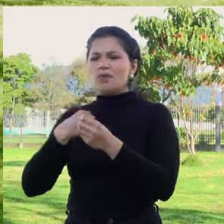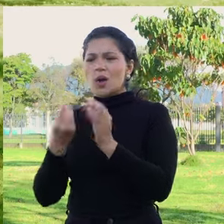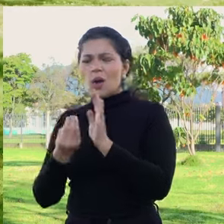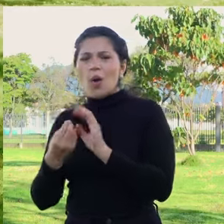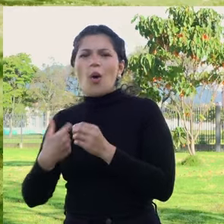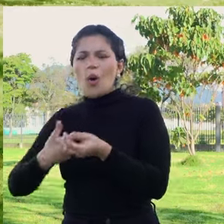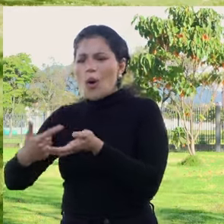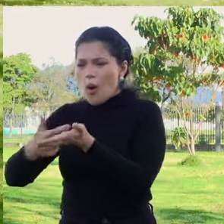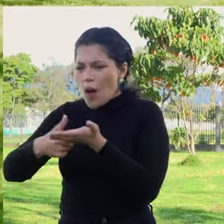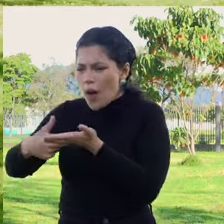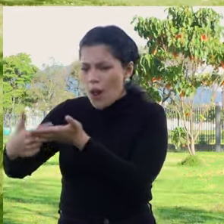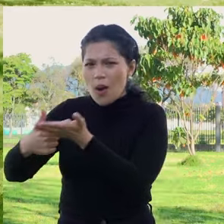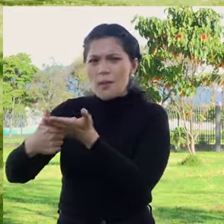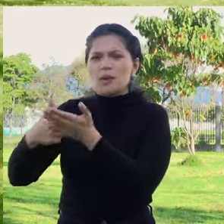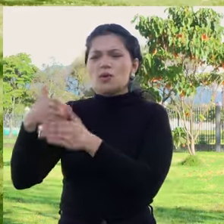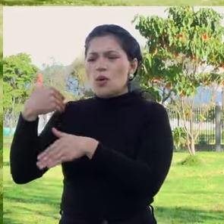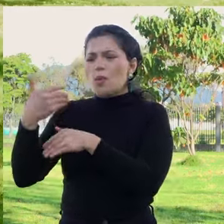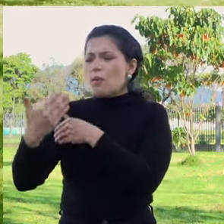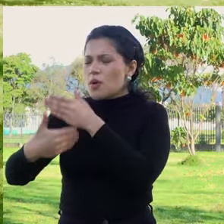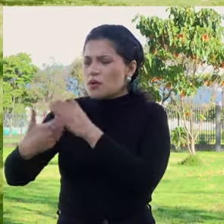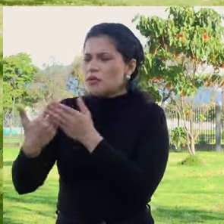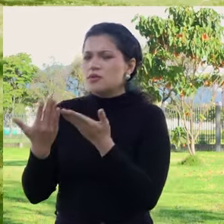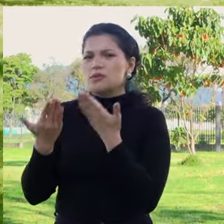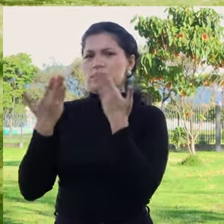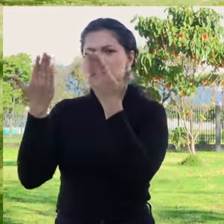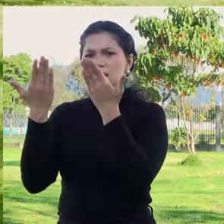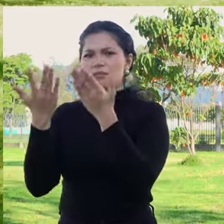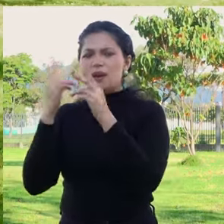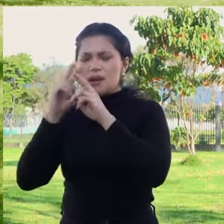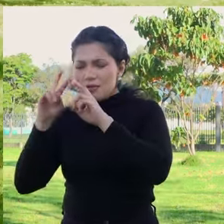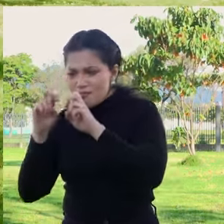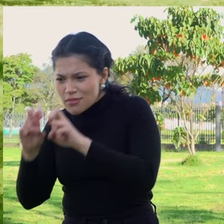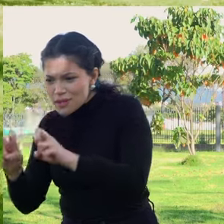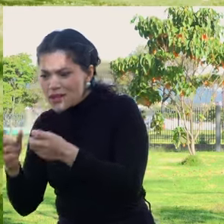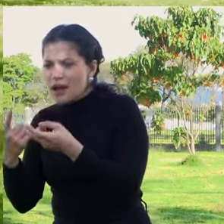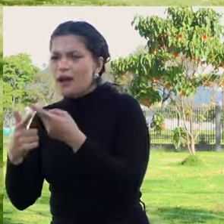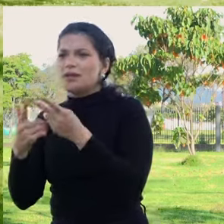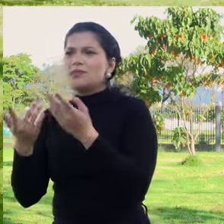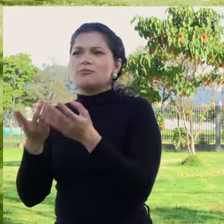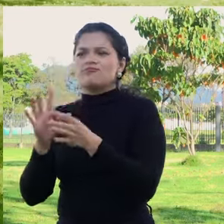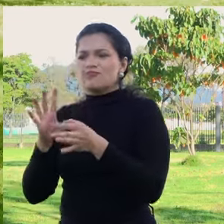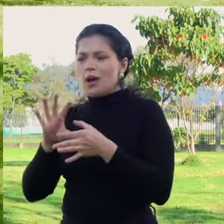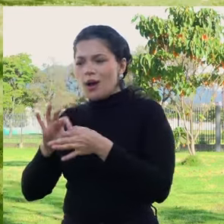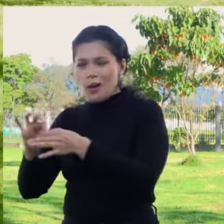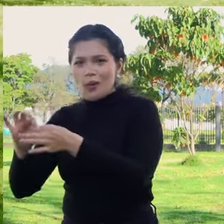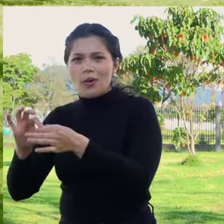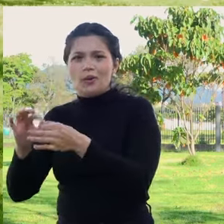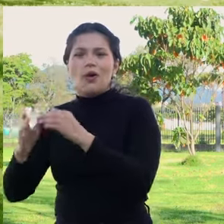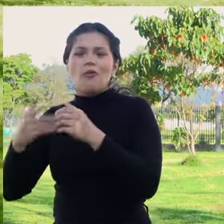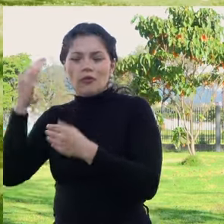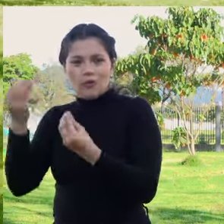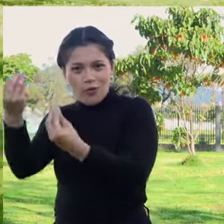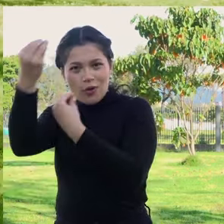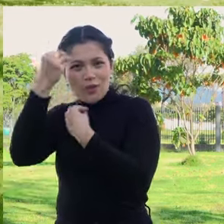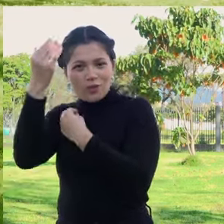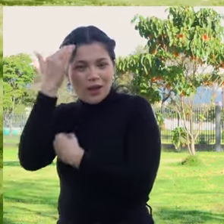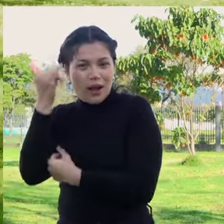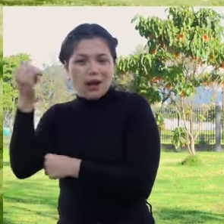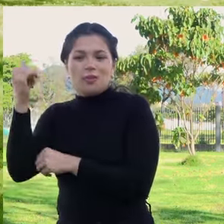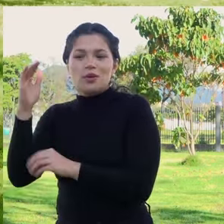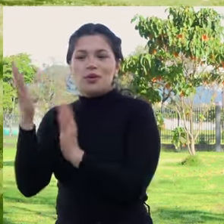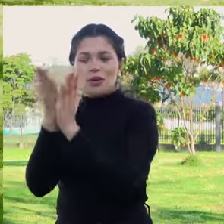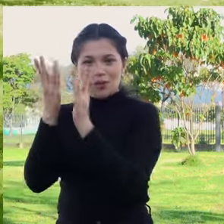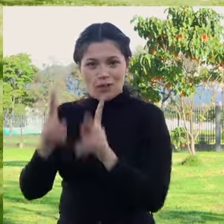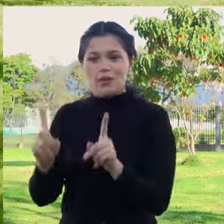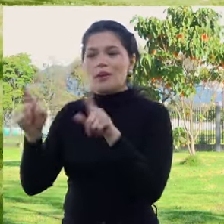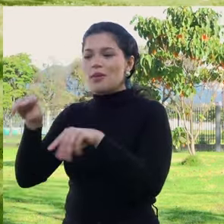convivencia, elementos que permitan robustecer investigación, extensión, bueno, y la formación académica de estudiantes, profesores